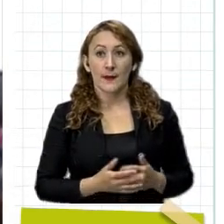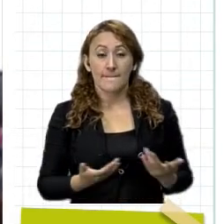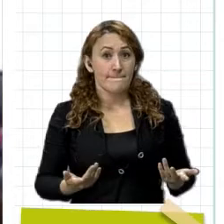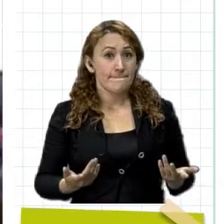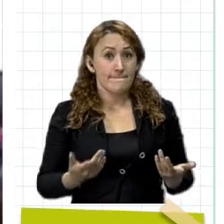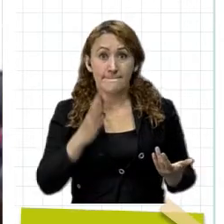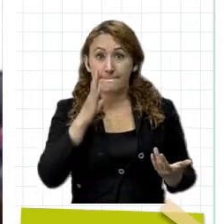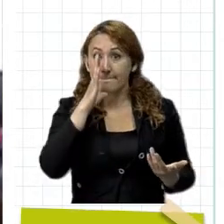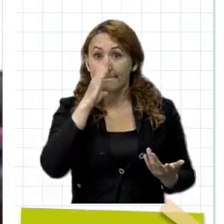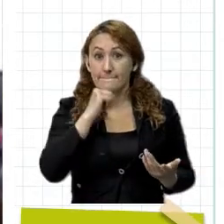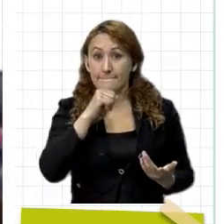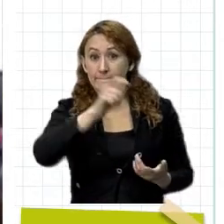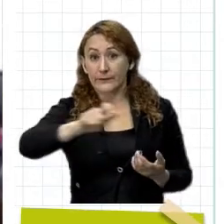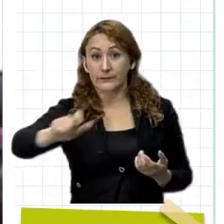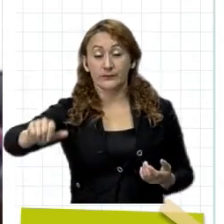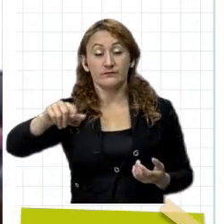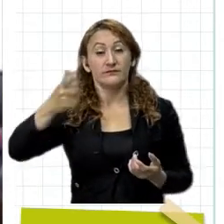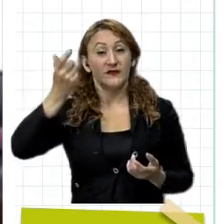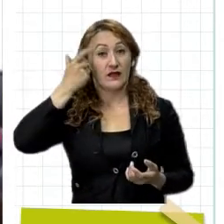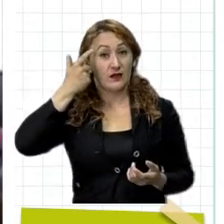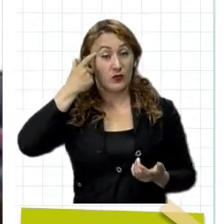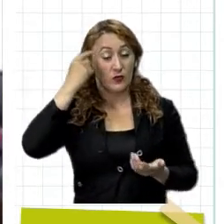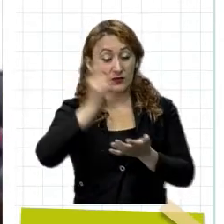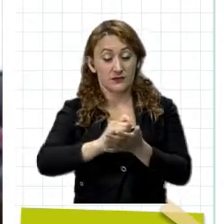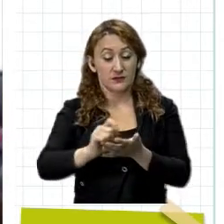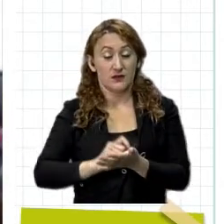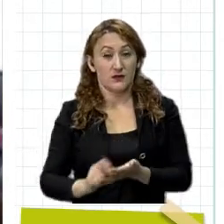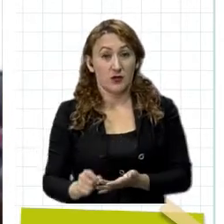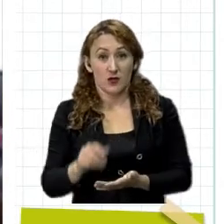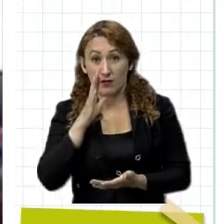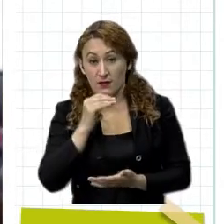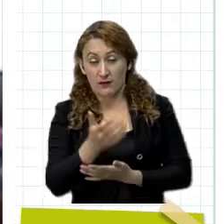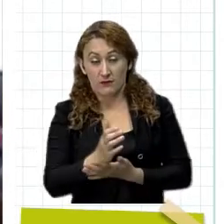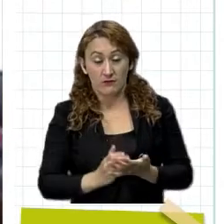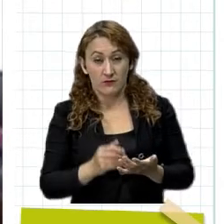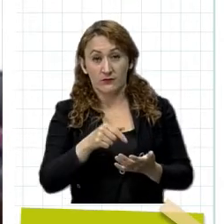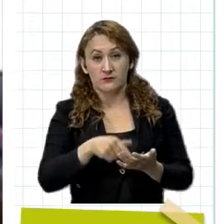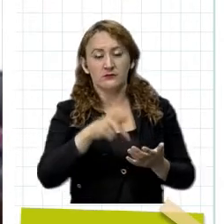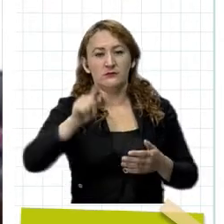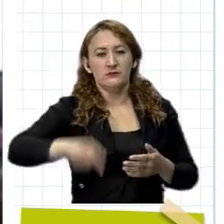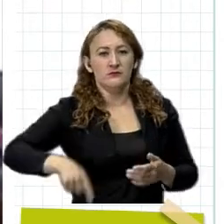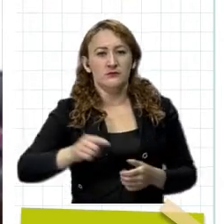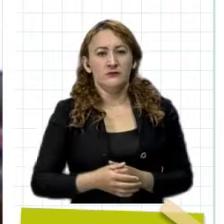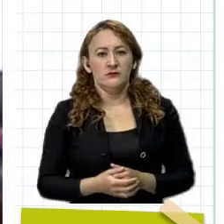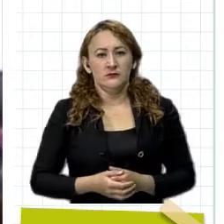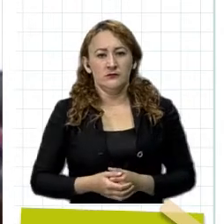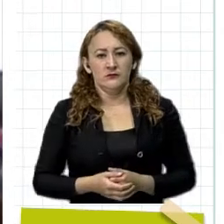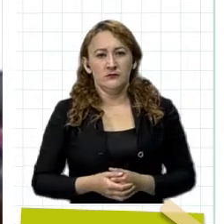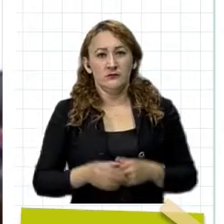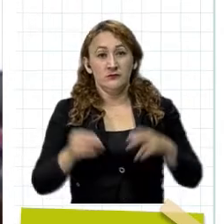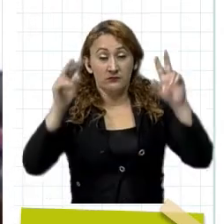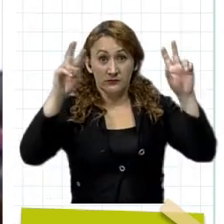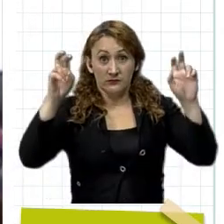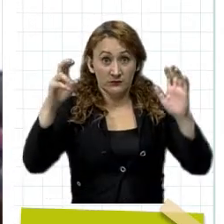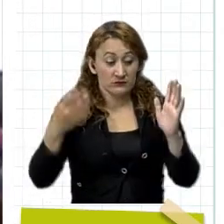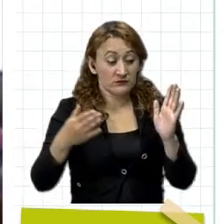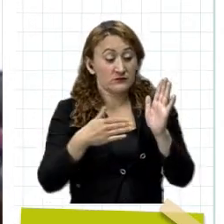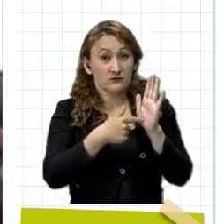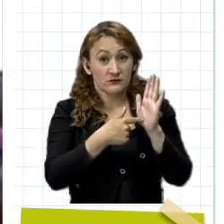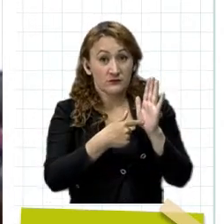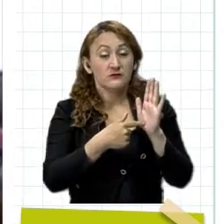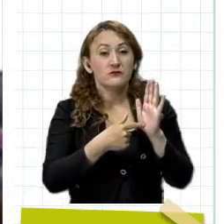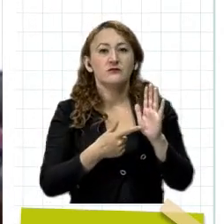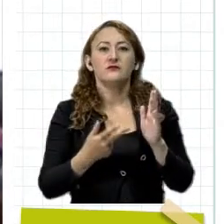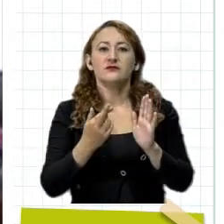de intelectuales y escritores negros en los currículos escolares. Este tema quedó plasmado en las resoluciones del